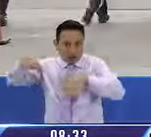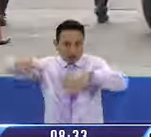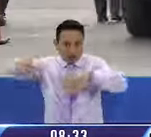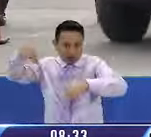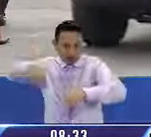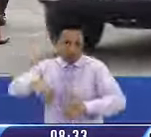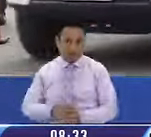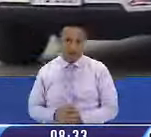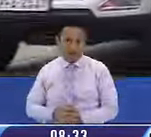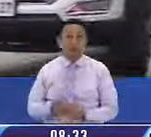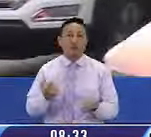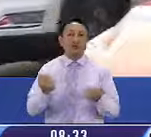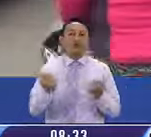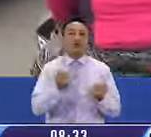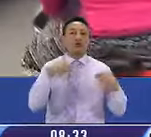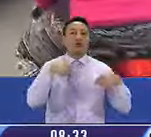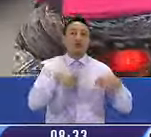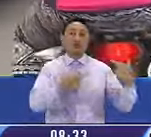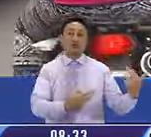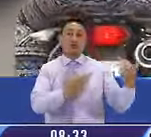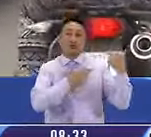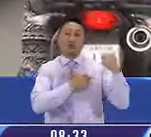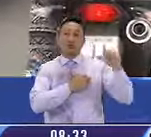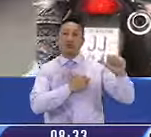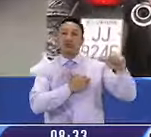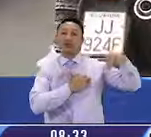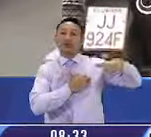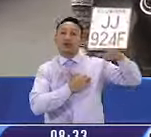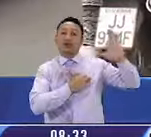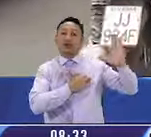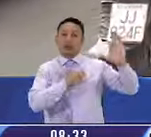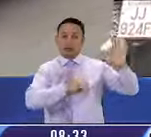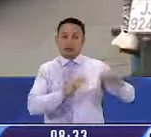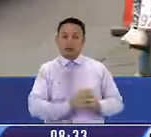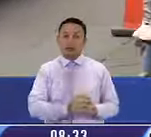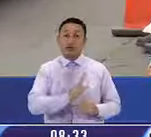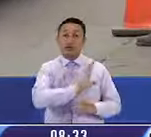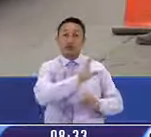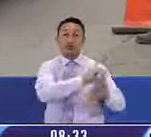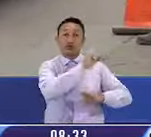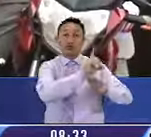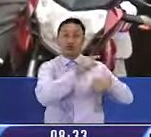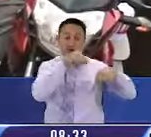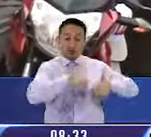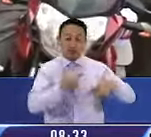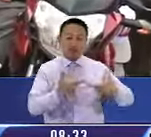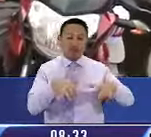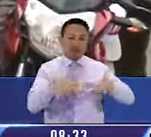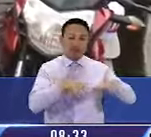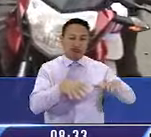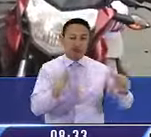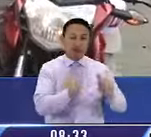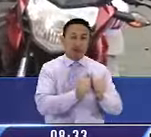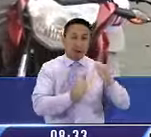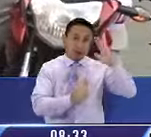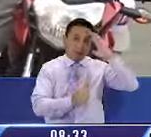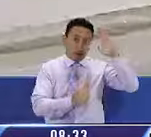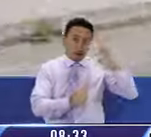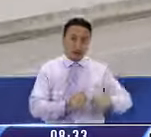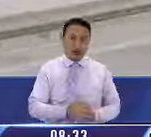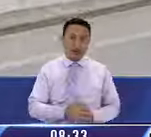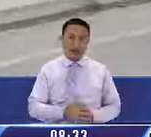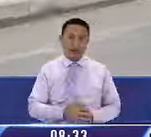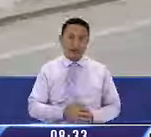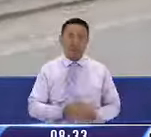controles operativos los ejecutará la Agencia Metropolitana de Tránsito. El director aseguró que serán coordinados con Policía Nacional.